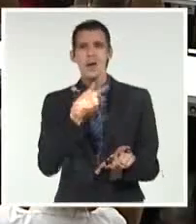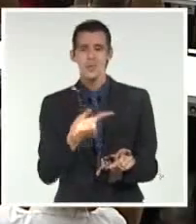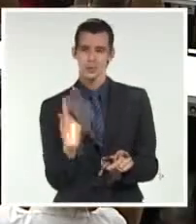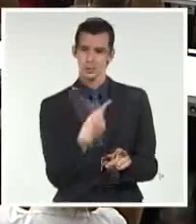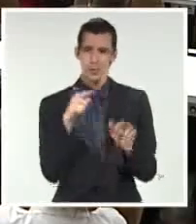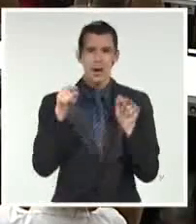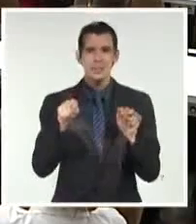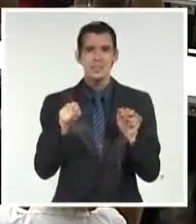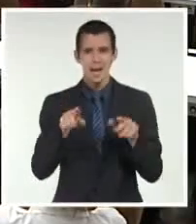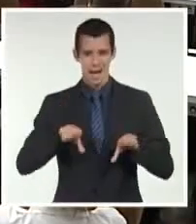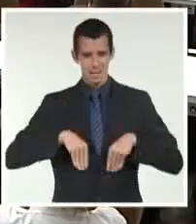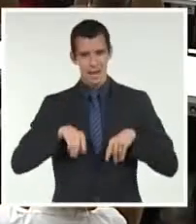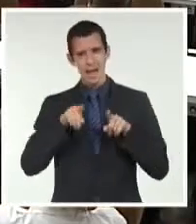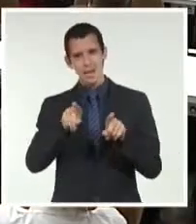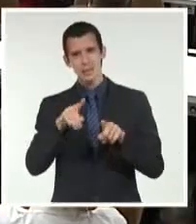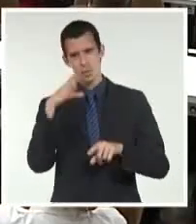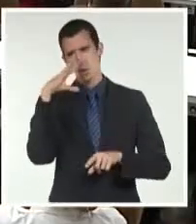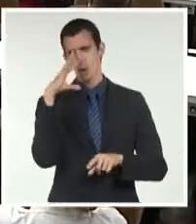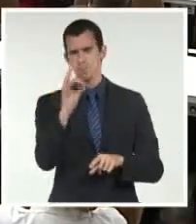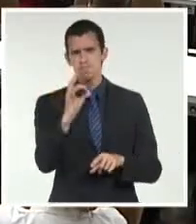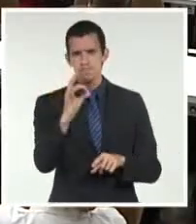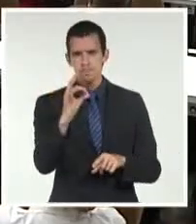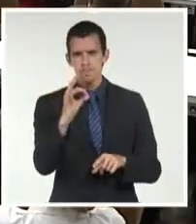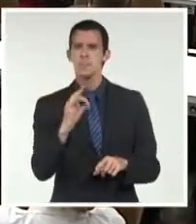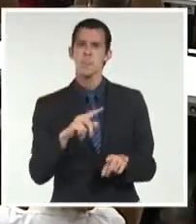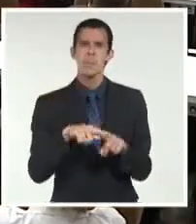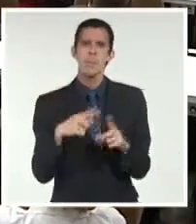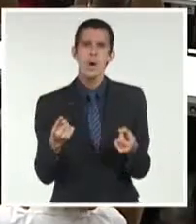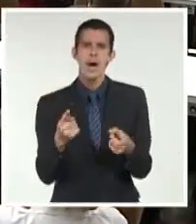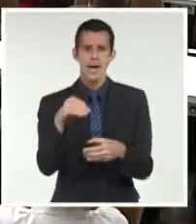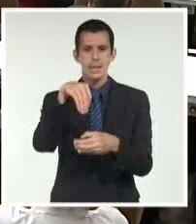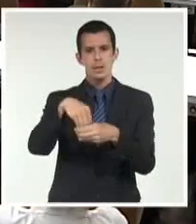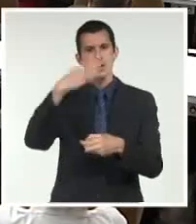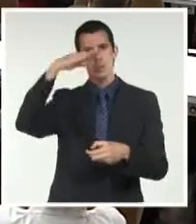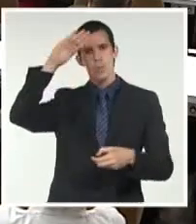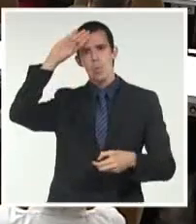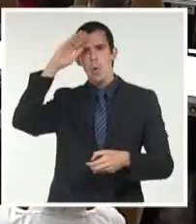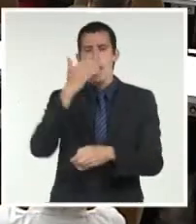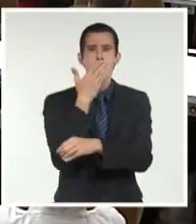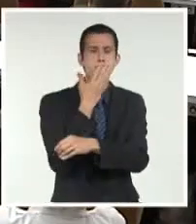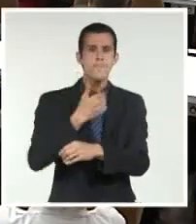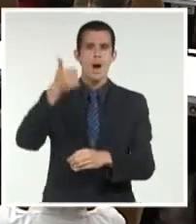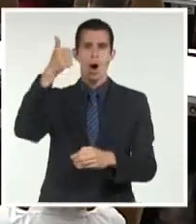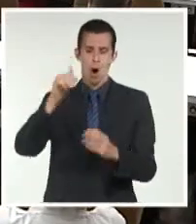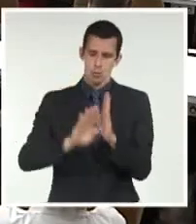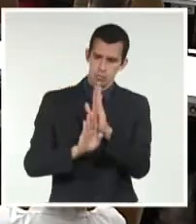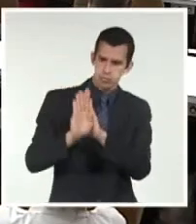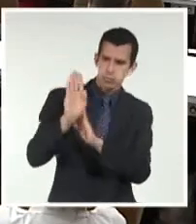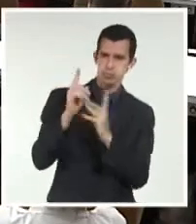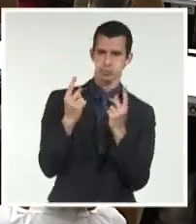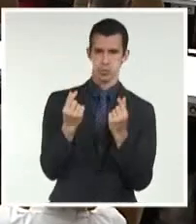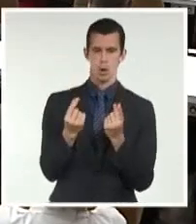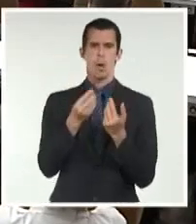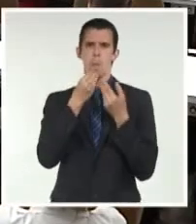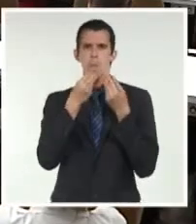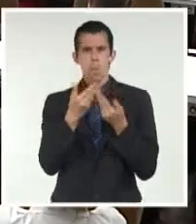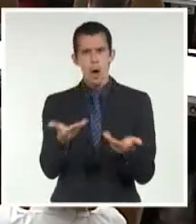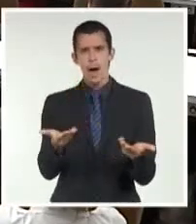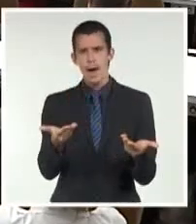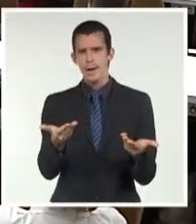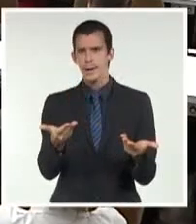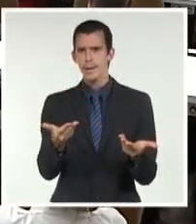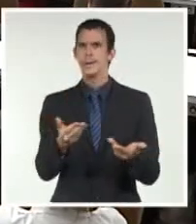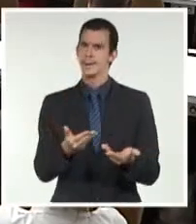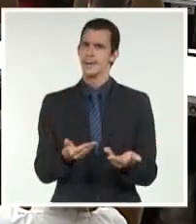Nos inspira el ideal de una sociedad mejor, donde haya crecimiento económico, sí, pero con distribución equitativa de la